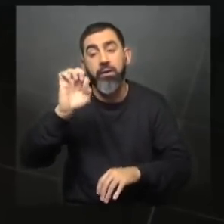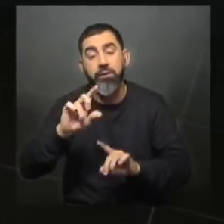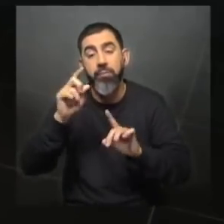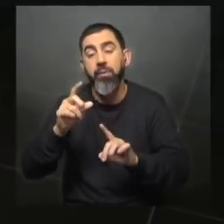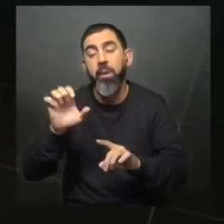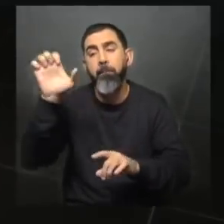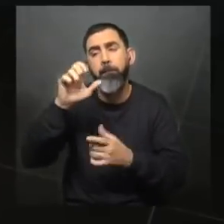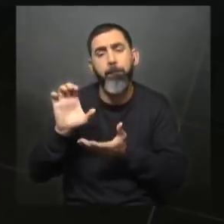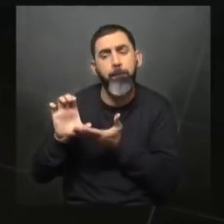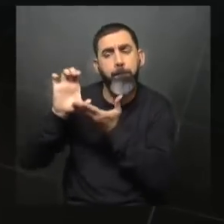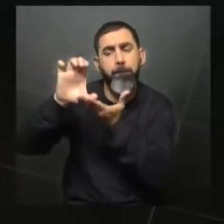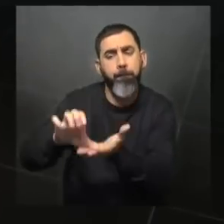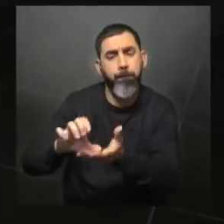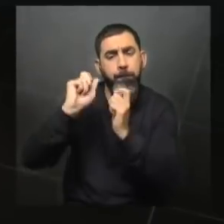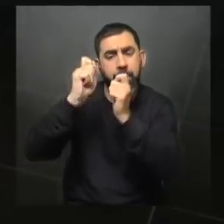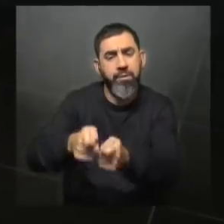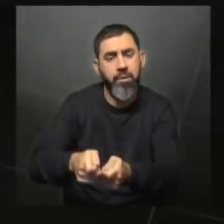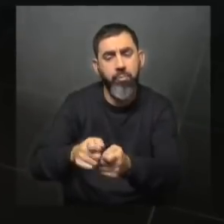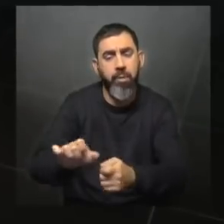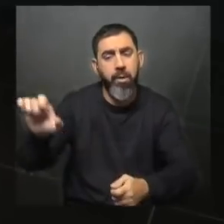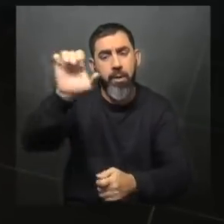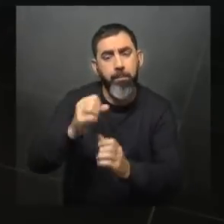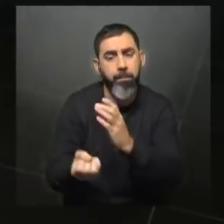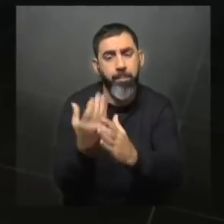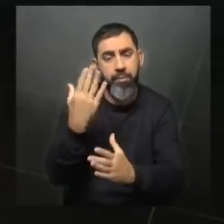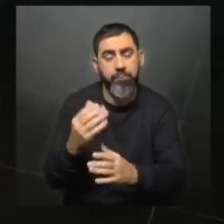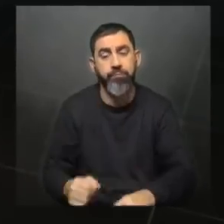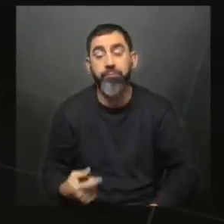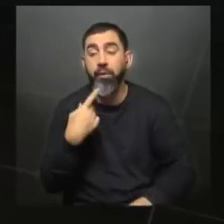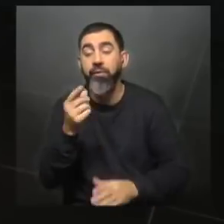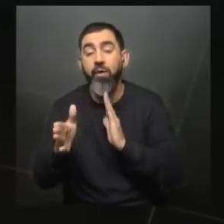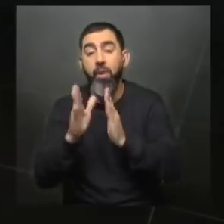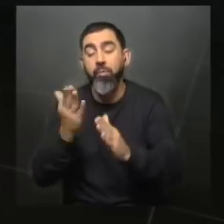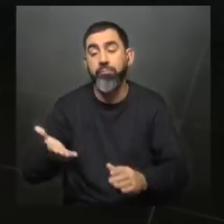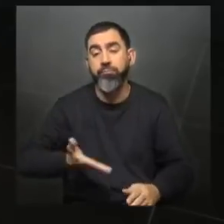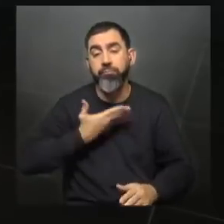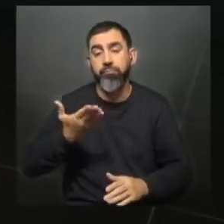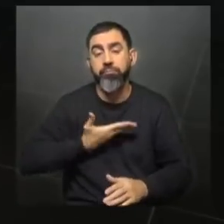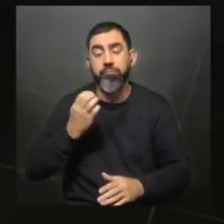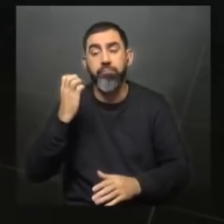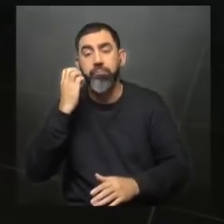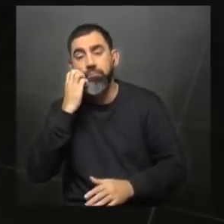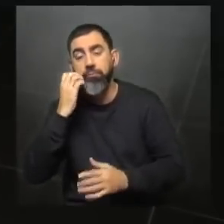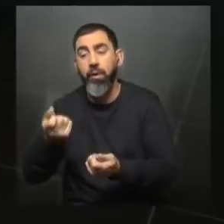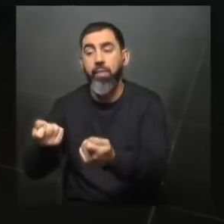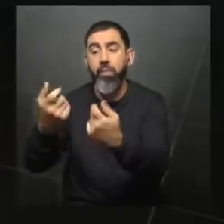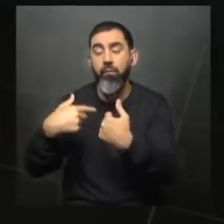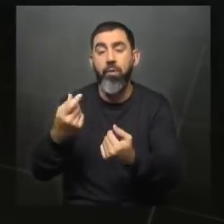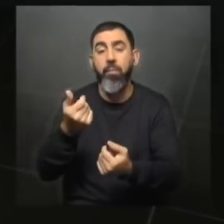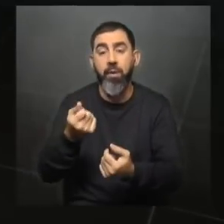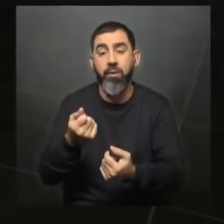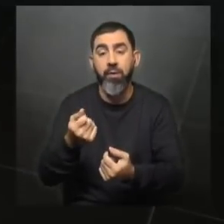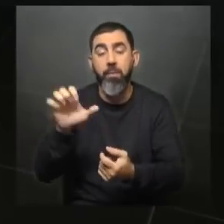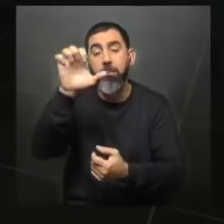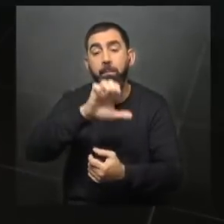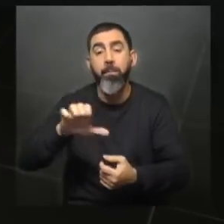que puso dinero para la creación de la empresa y según su abogado le reclamaba a la devolución del dinero estamos hablando